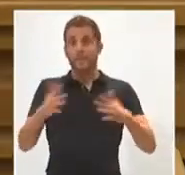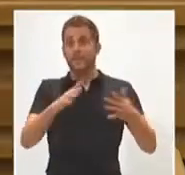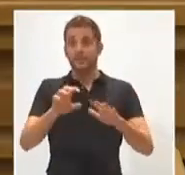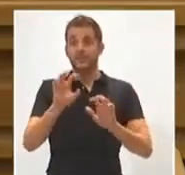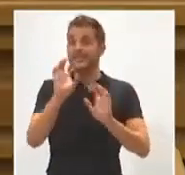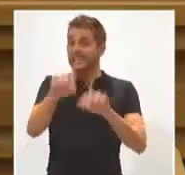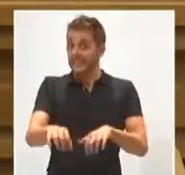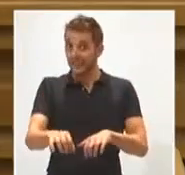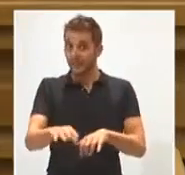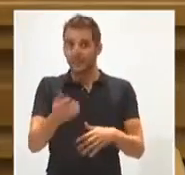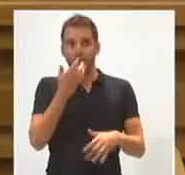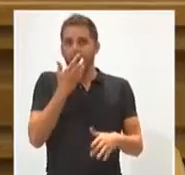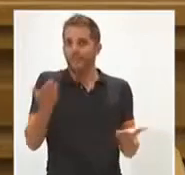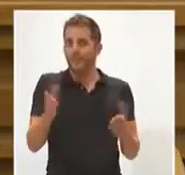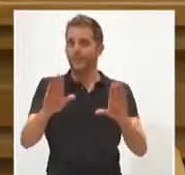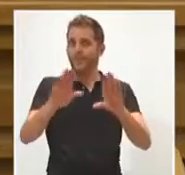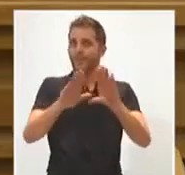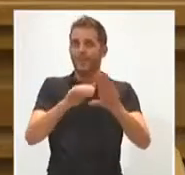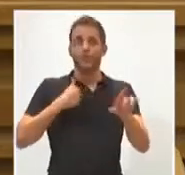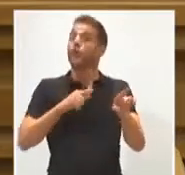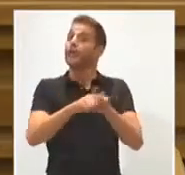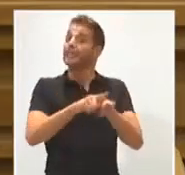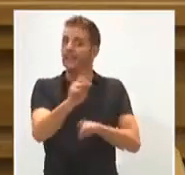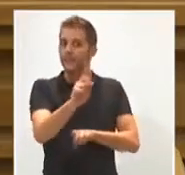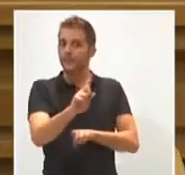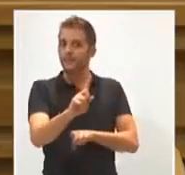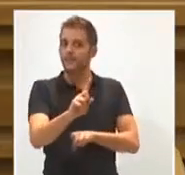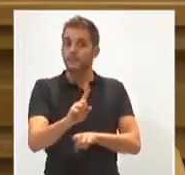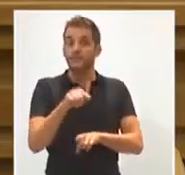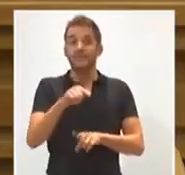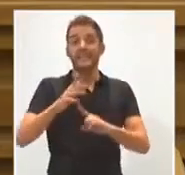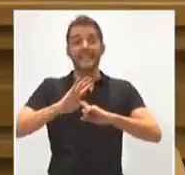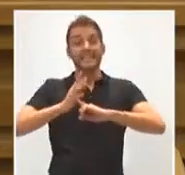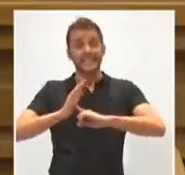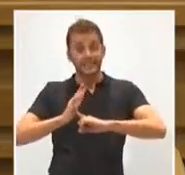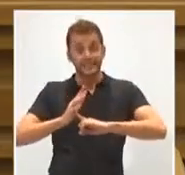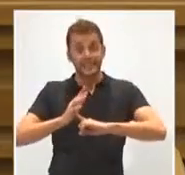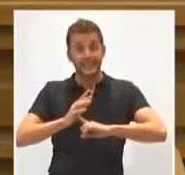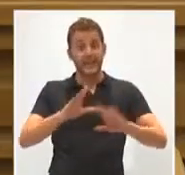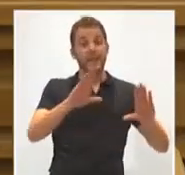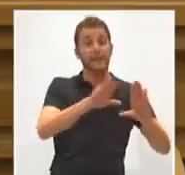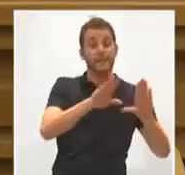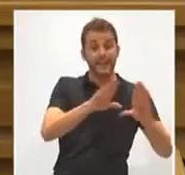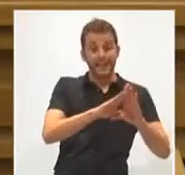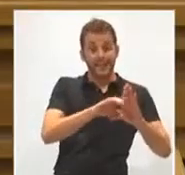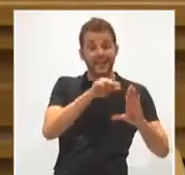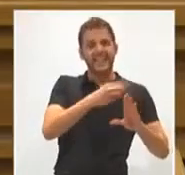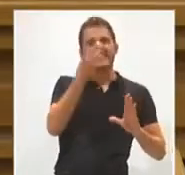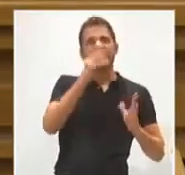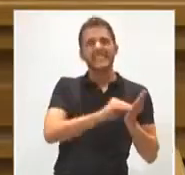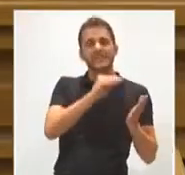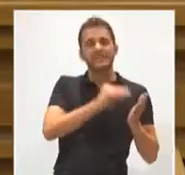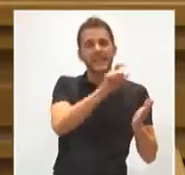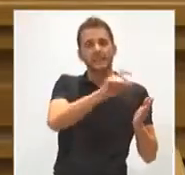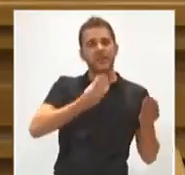madrid- sin ir más lejos no hago ninguna crítica tiene el triple de población que castilla la-mancha y nosotros el triple el triple de plazas